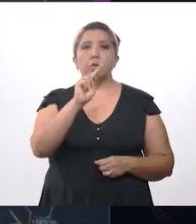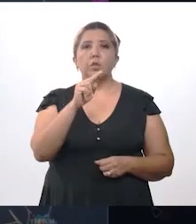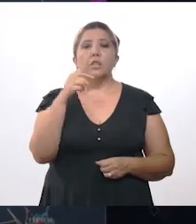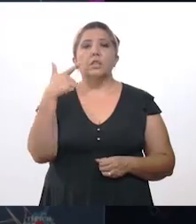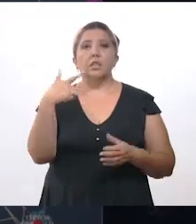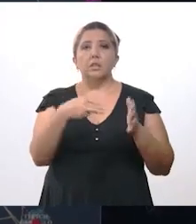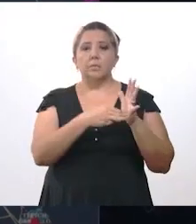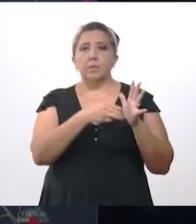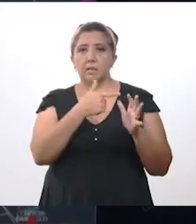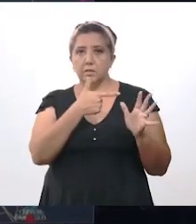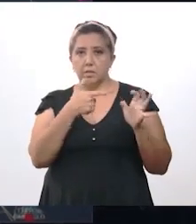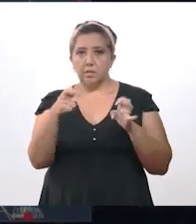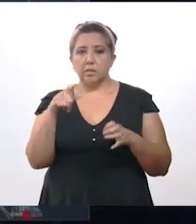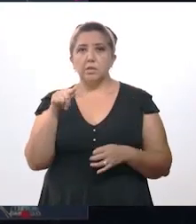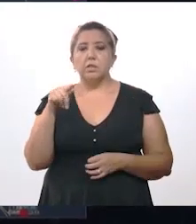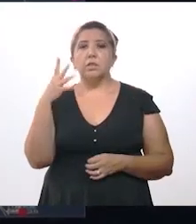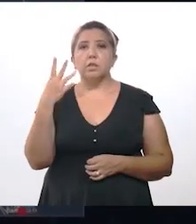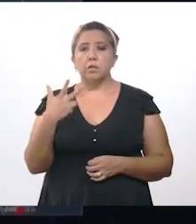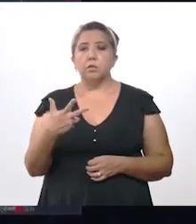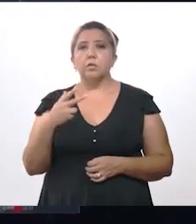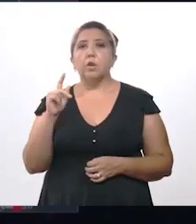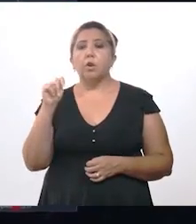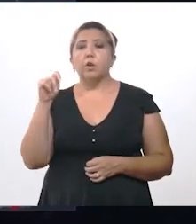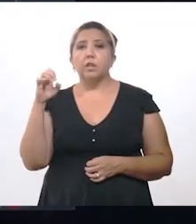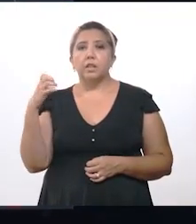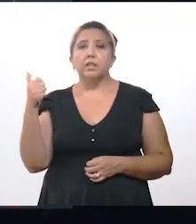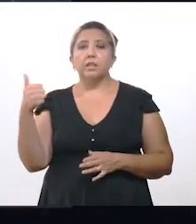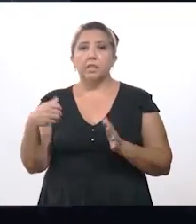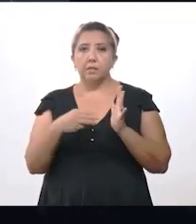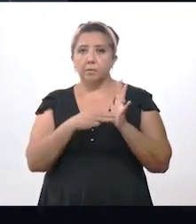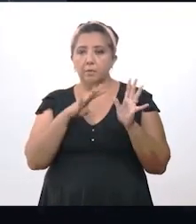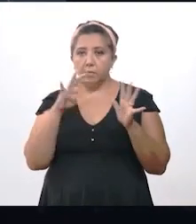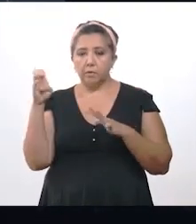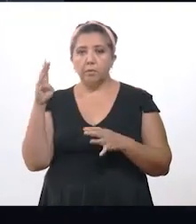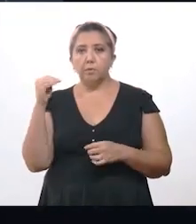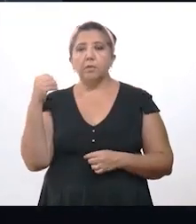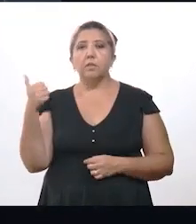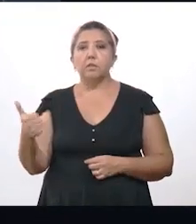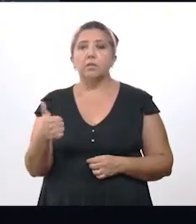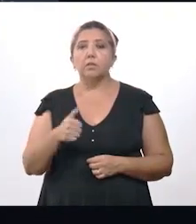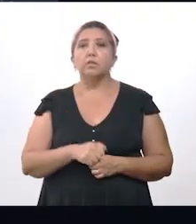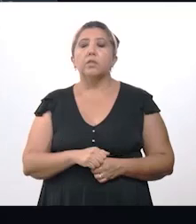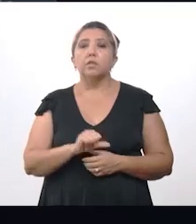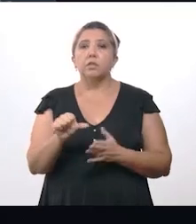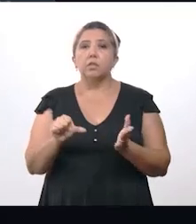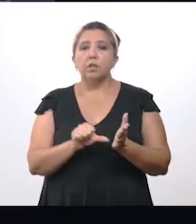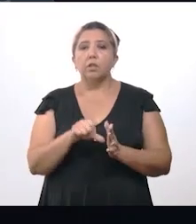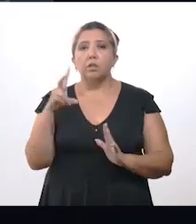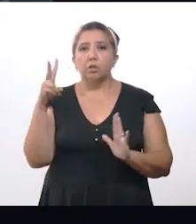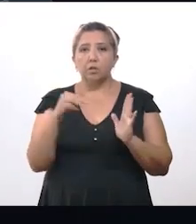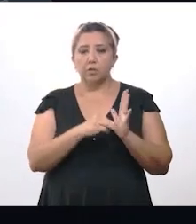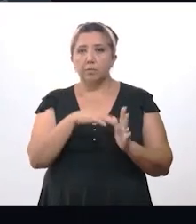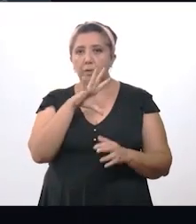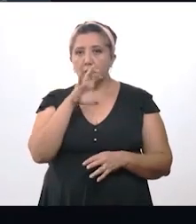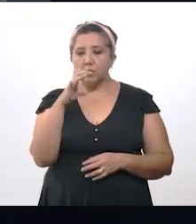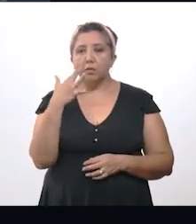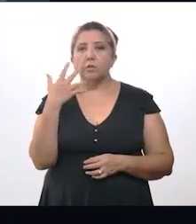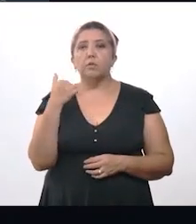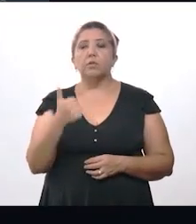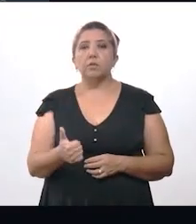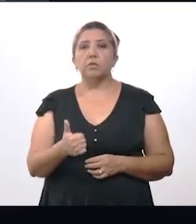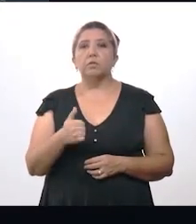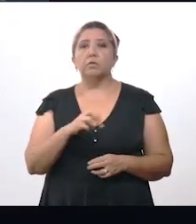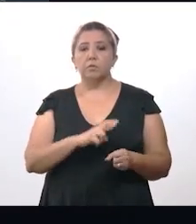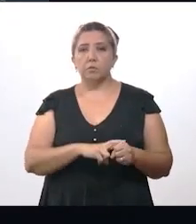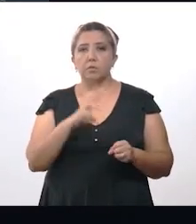norte, 7.778, en la zona oriente, 6.996, en la zona centro, 2.556, en